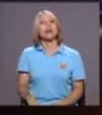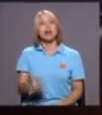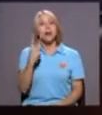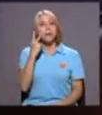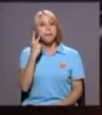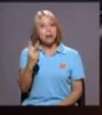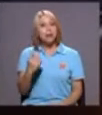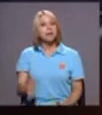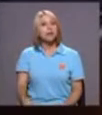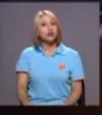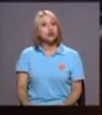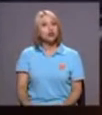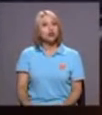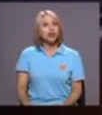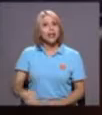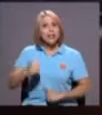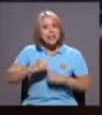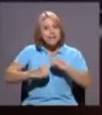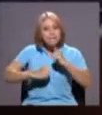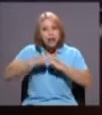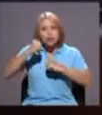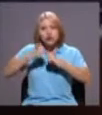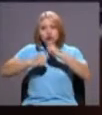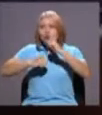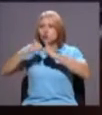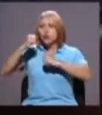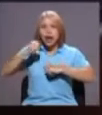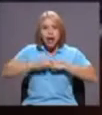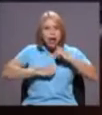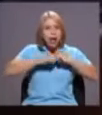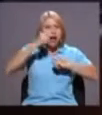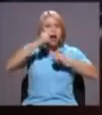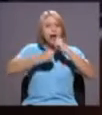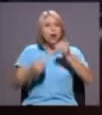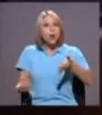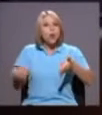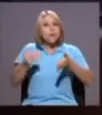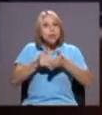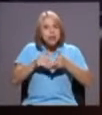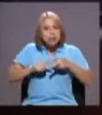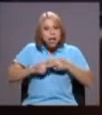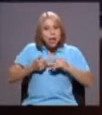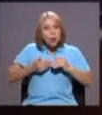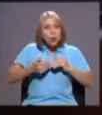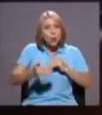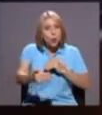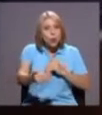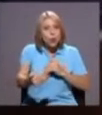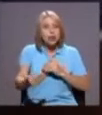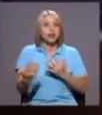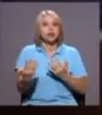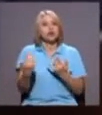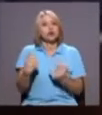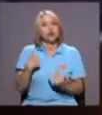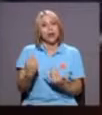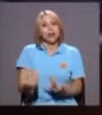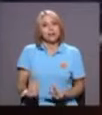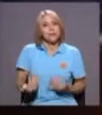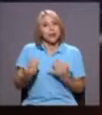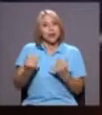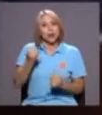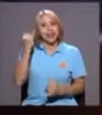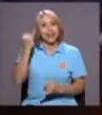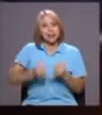lo menos la infraestructura empieza a caminar, a volverse a construir. Yo espero que terminemos